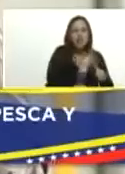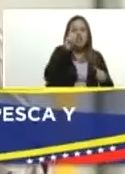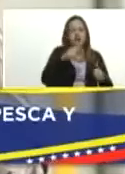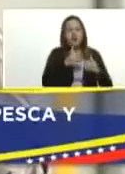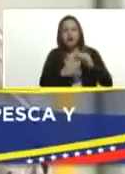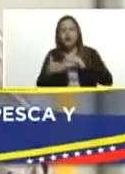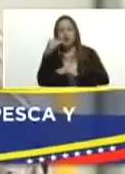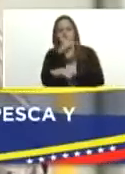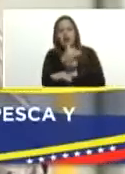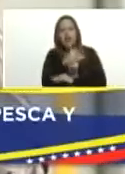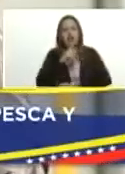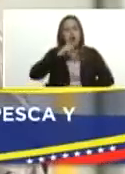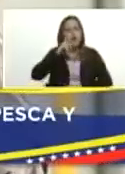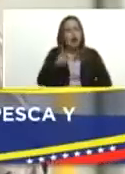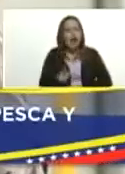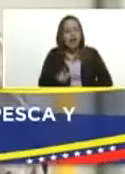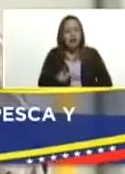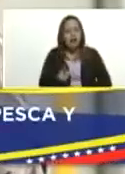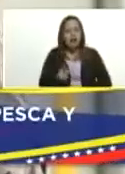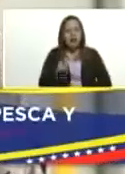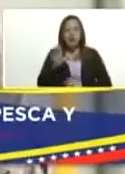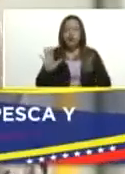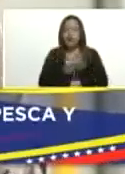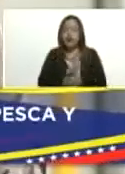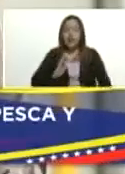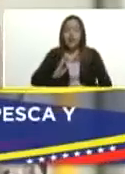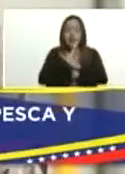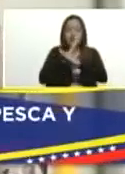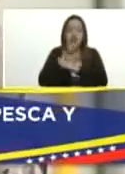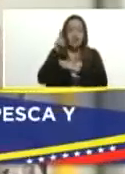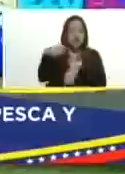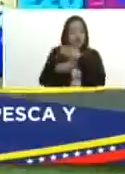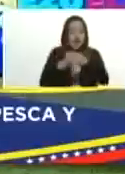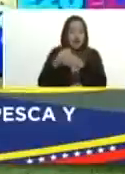supere la perversidad y la maldad de las sanciones del imperialismo.